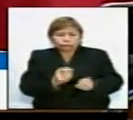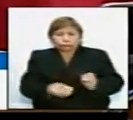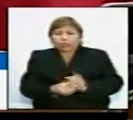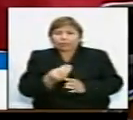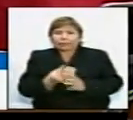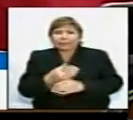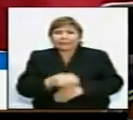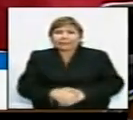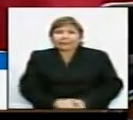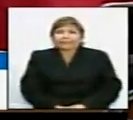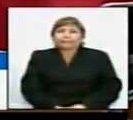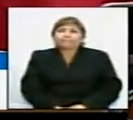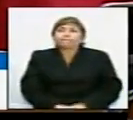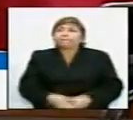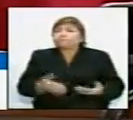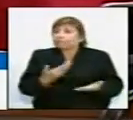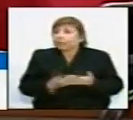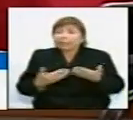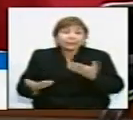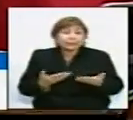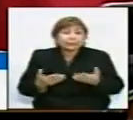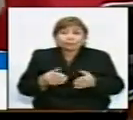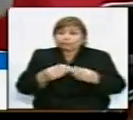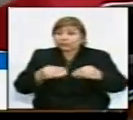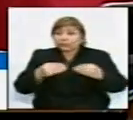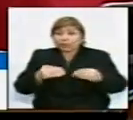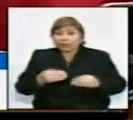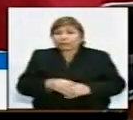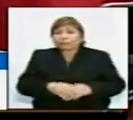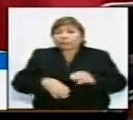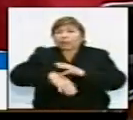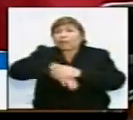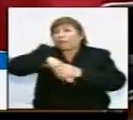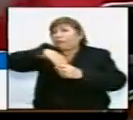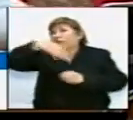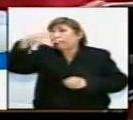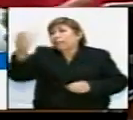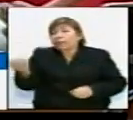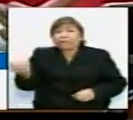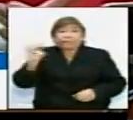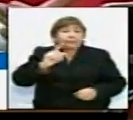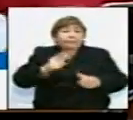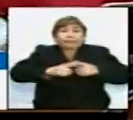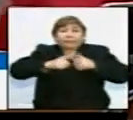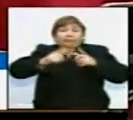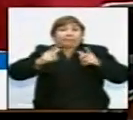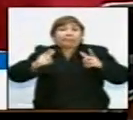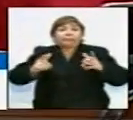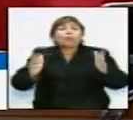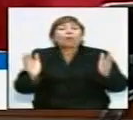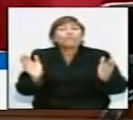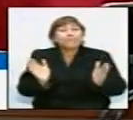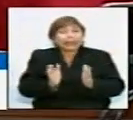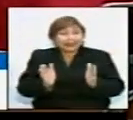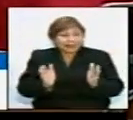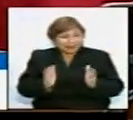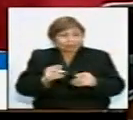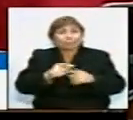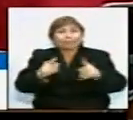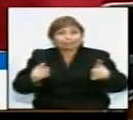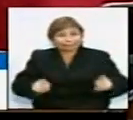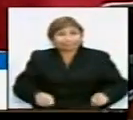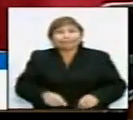familiar. Entonces, el acceso a mercados de afuera no es solamente para grandes, son pequeños productores